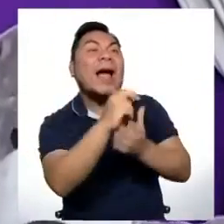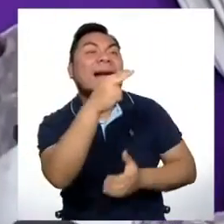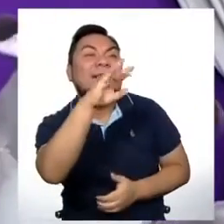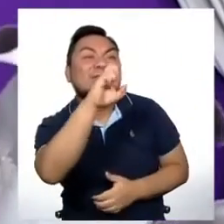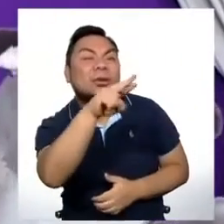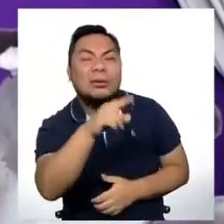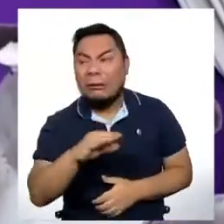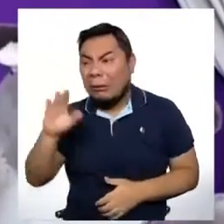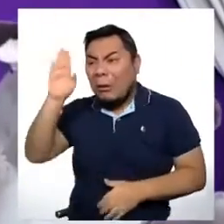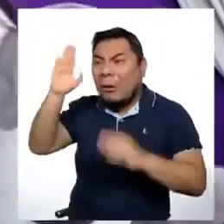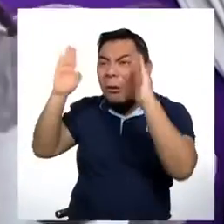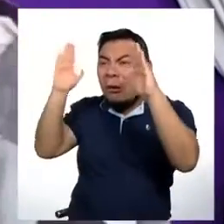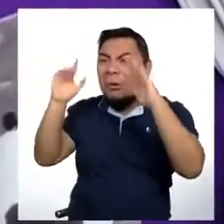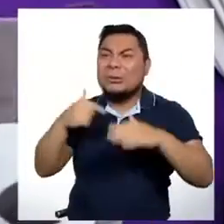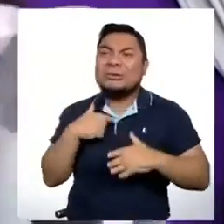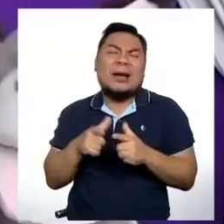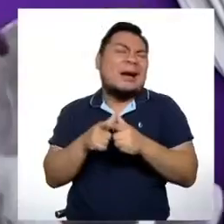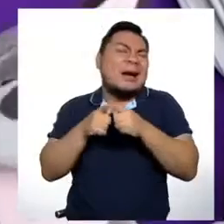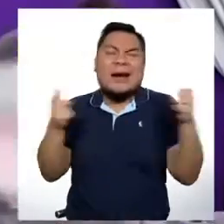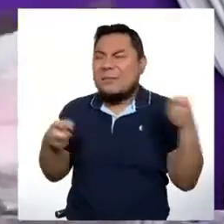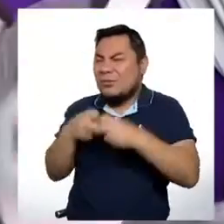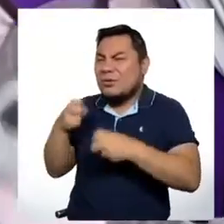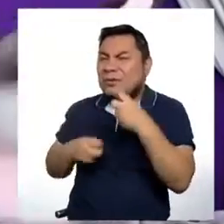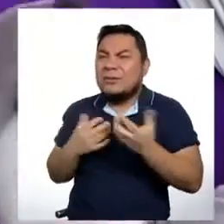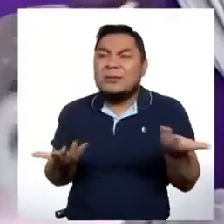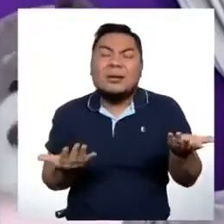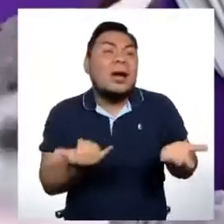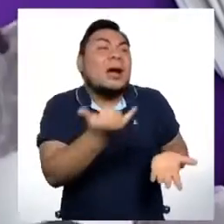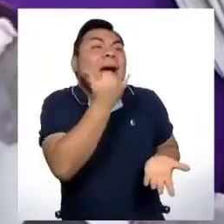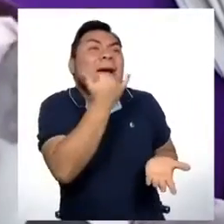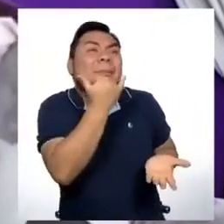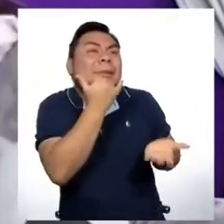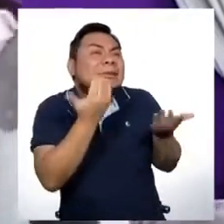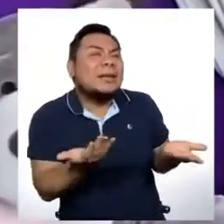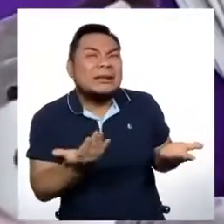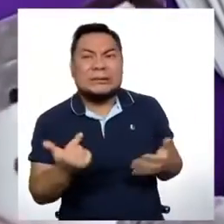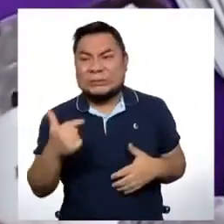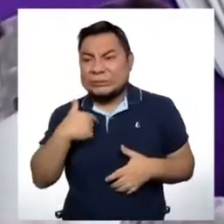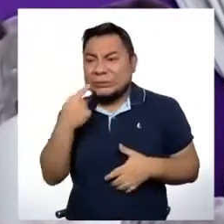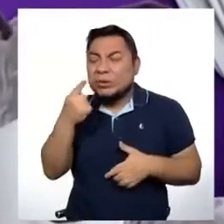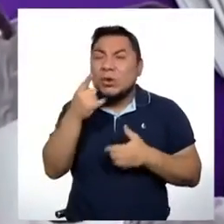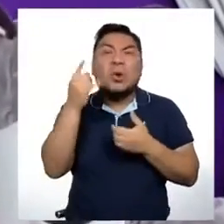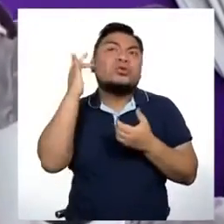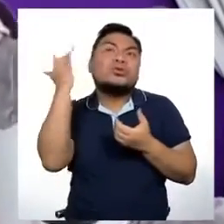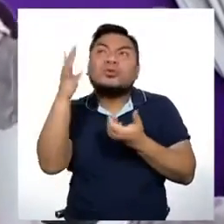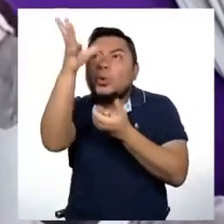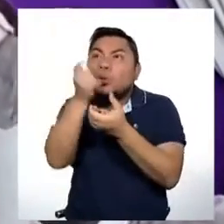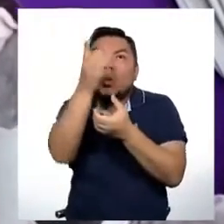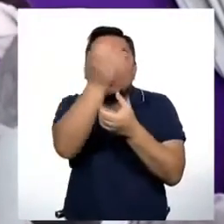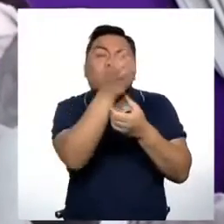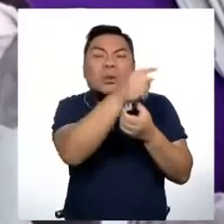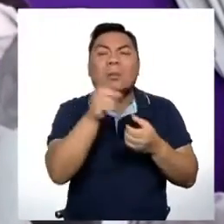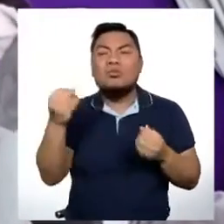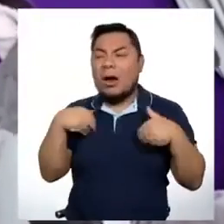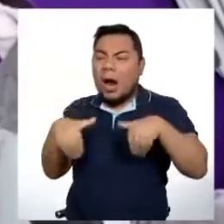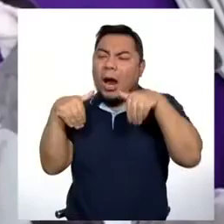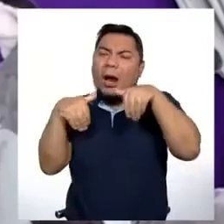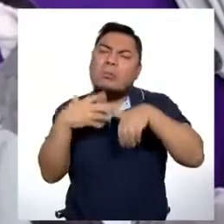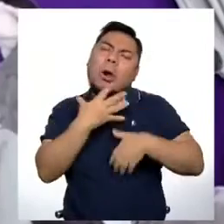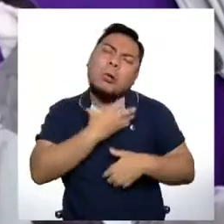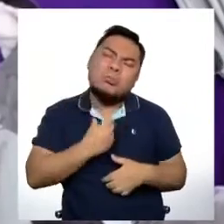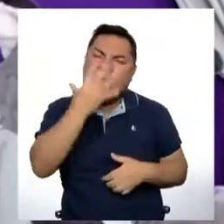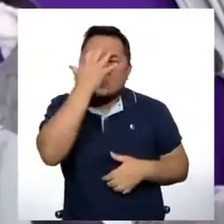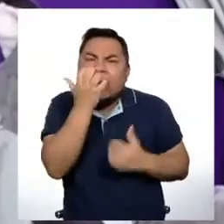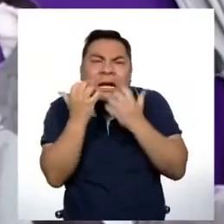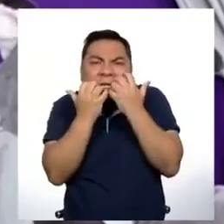Lobo Feliz! ¡Estoy en un grave problema, amigo! ¿Qué ha pasado, Héctor? Estaba atrapando sonidos para que mi amigo perroso no esté triste, ni molesto, ni